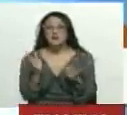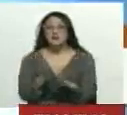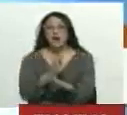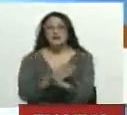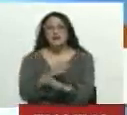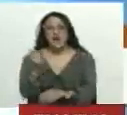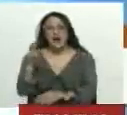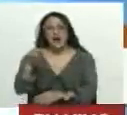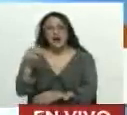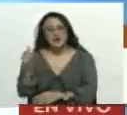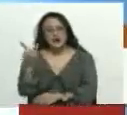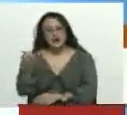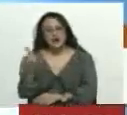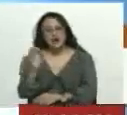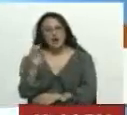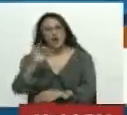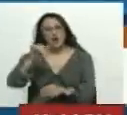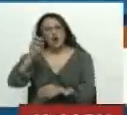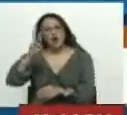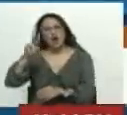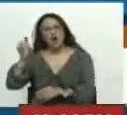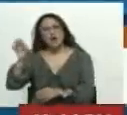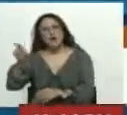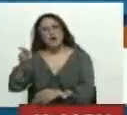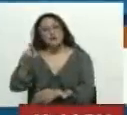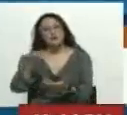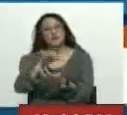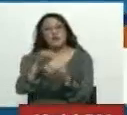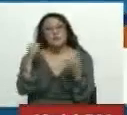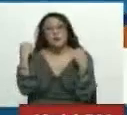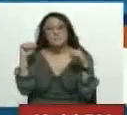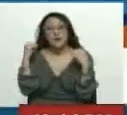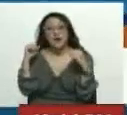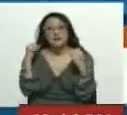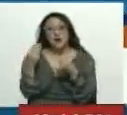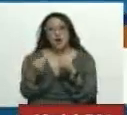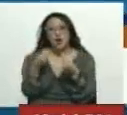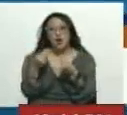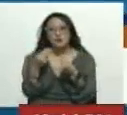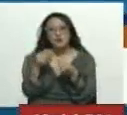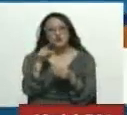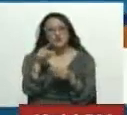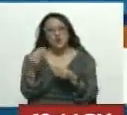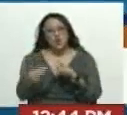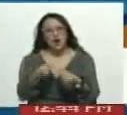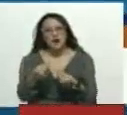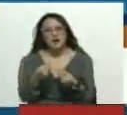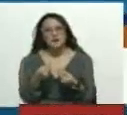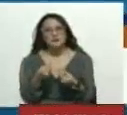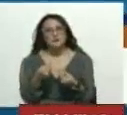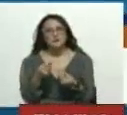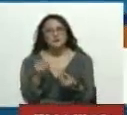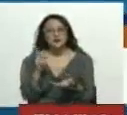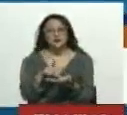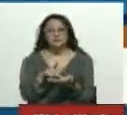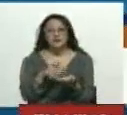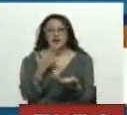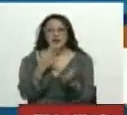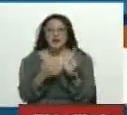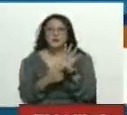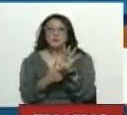o el compañero arreaza es un problema de práctica de cómo tú ejercitas y de ahí que viene el ejemplo de